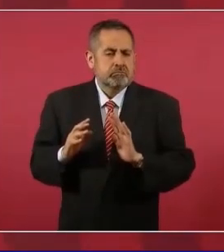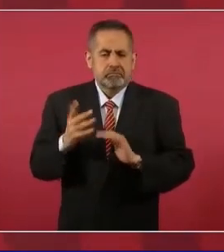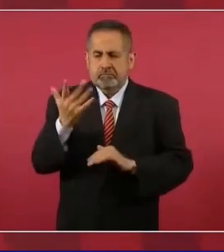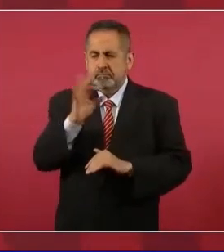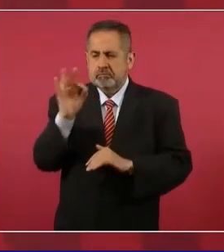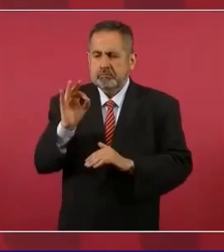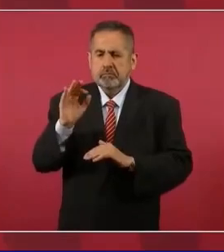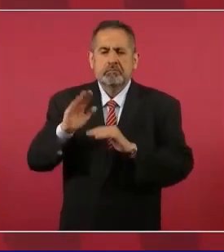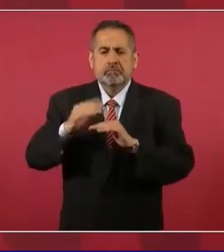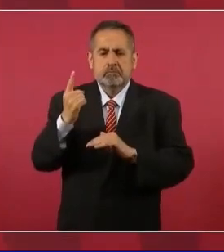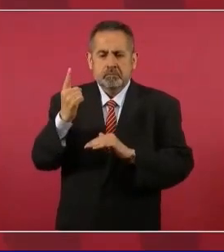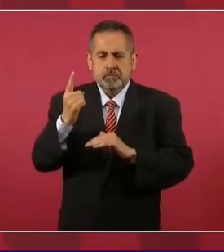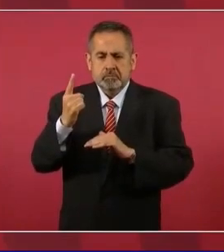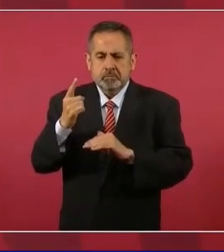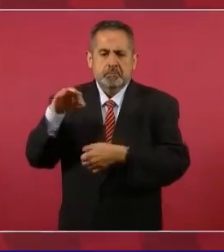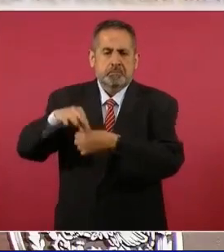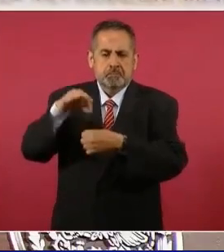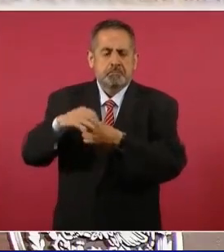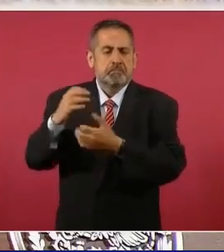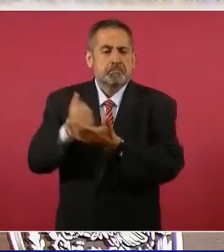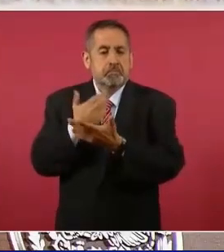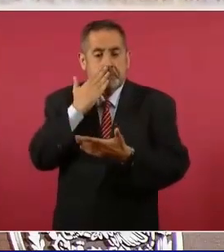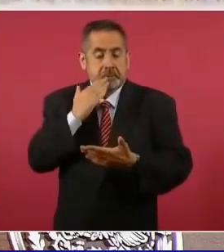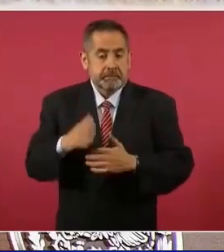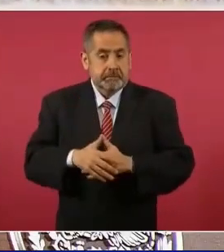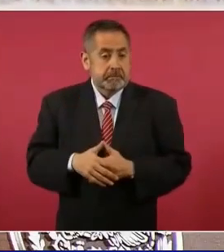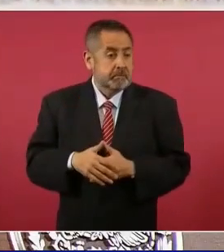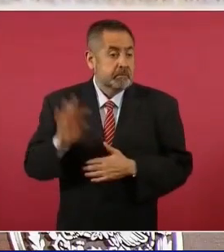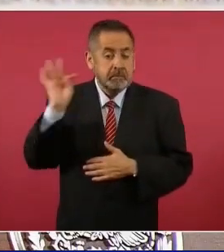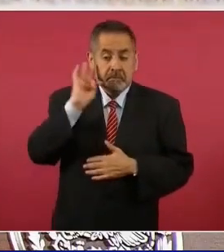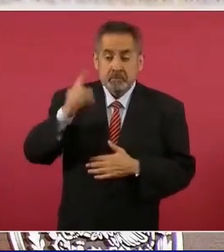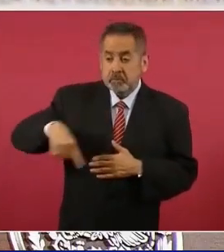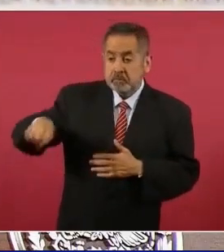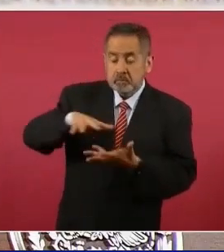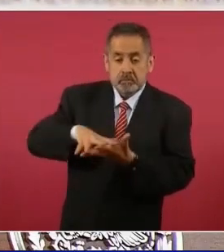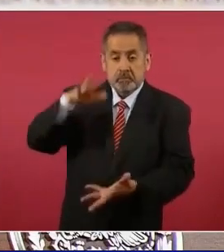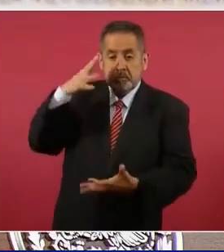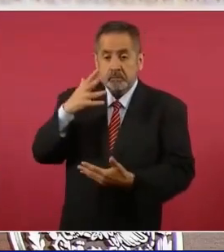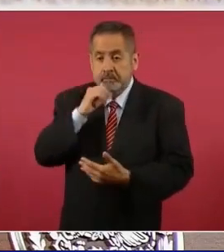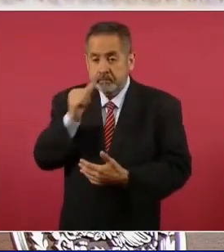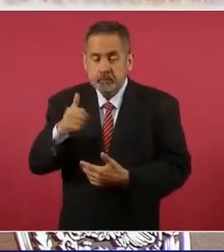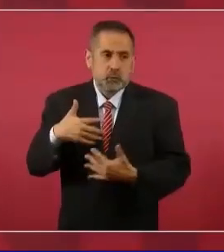voto. Pero si no se tuviese mayoría, no.